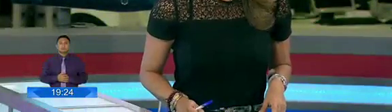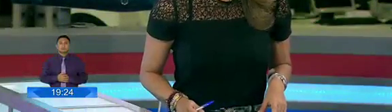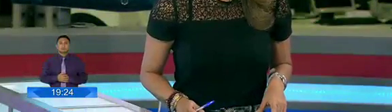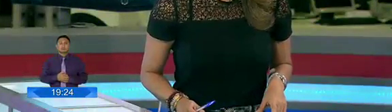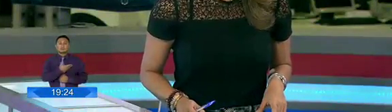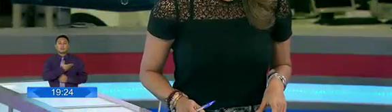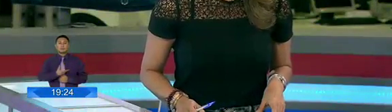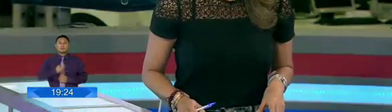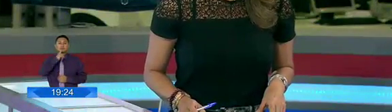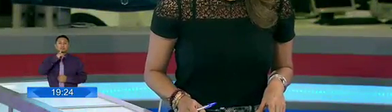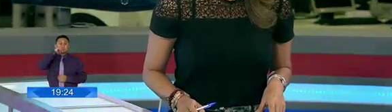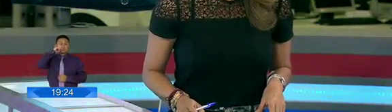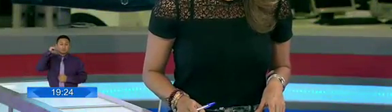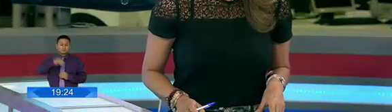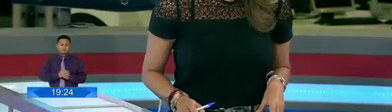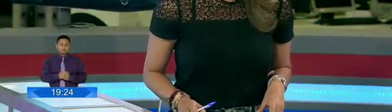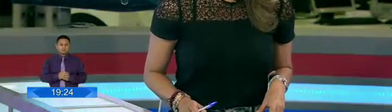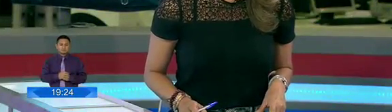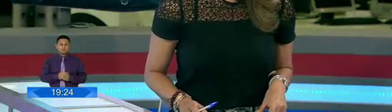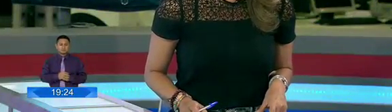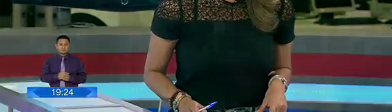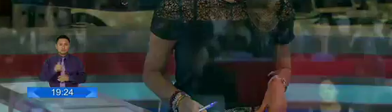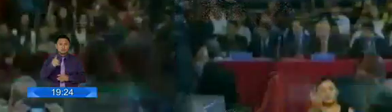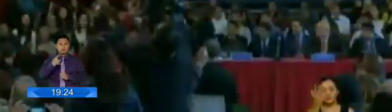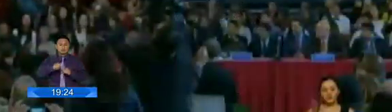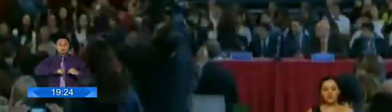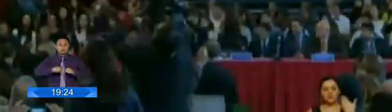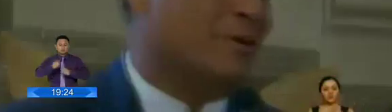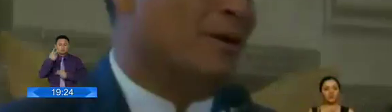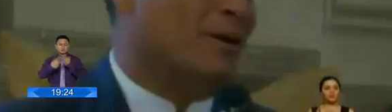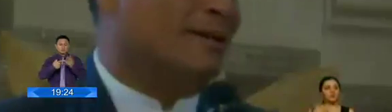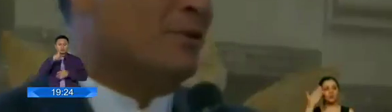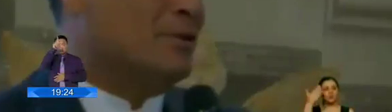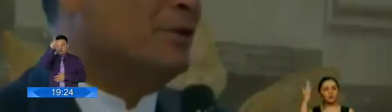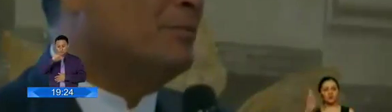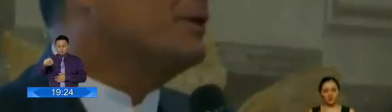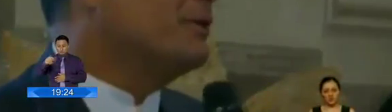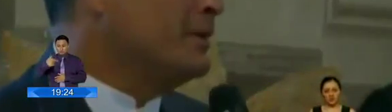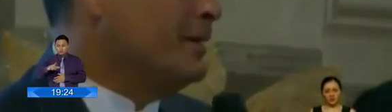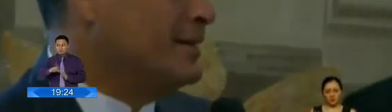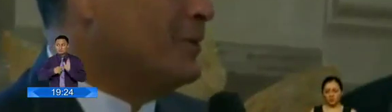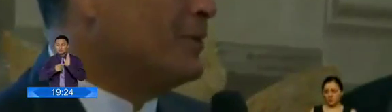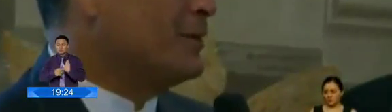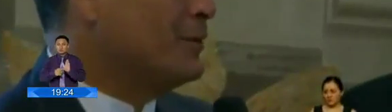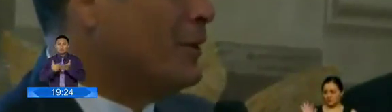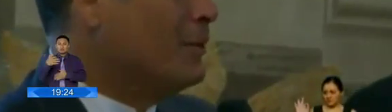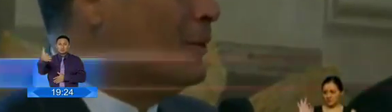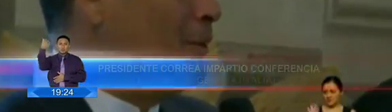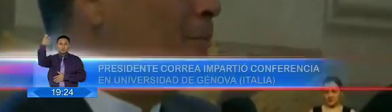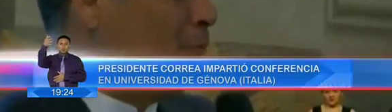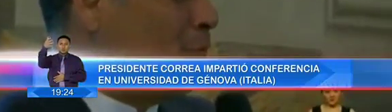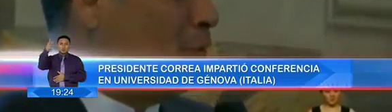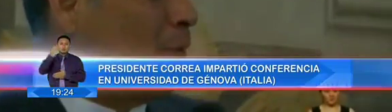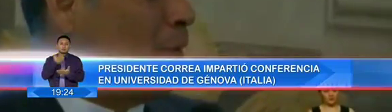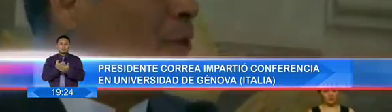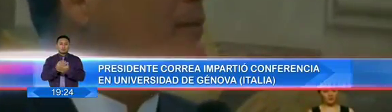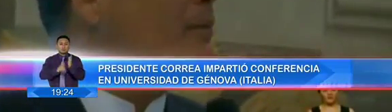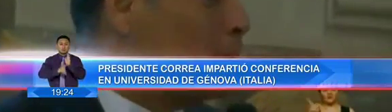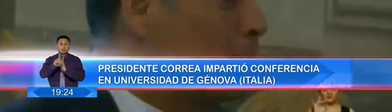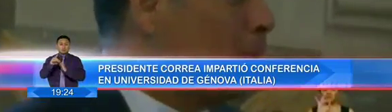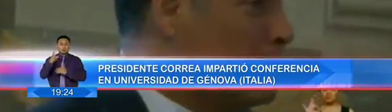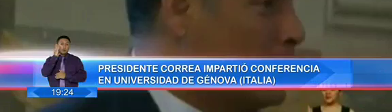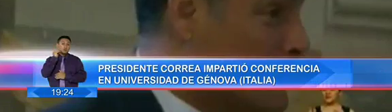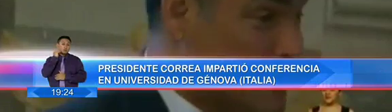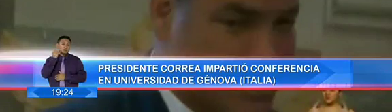El presidente de la República, Rafael Correa, cumplió su primera actividad en su visita a Italia. El mandatario expuso su conferencia Economía para el Desarrollo,